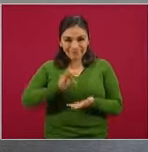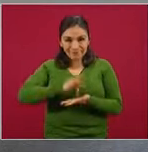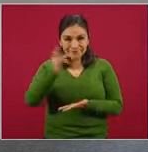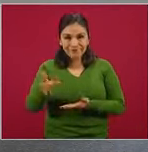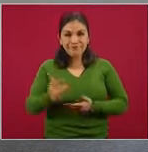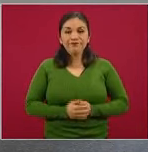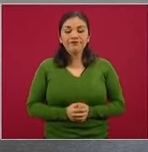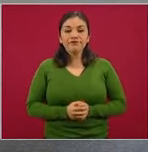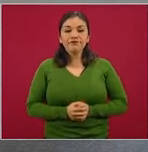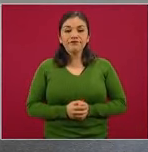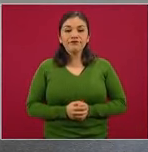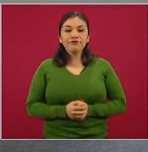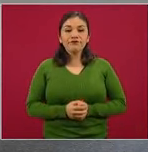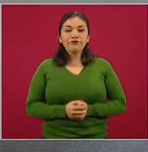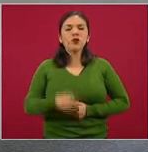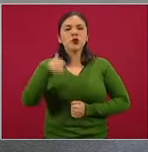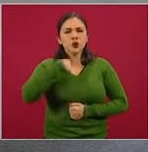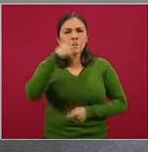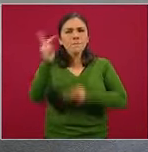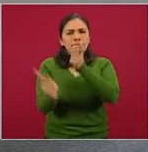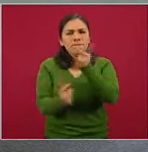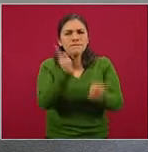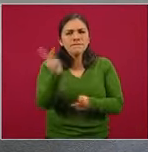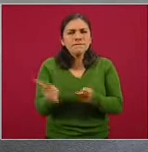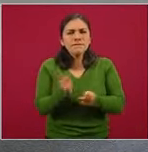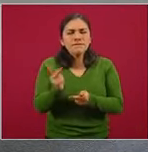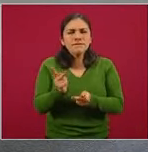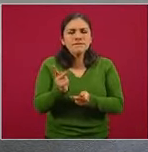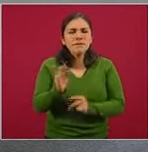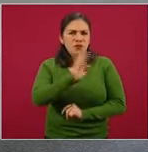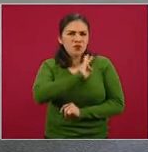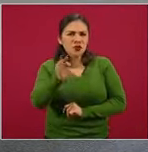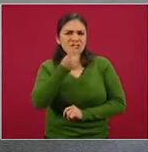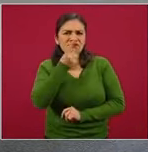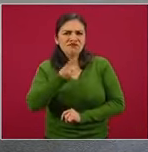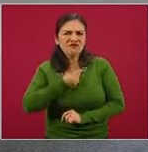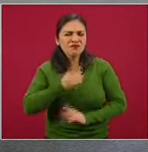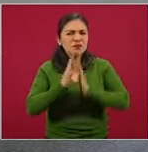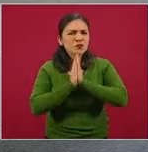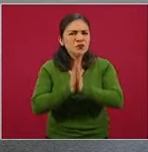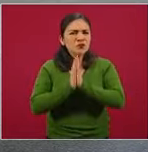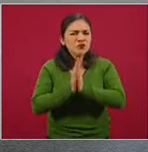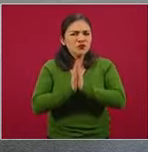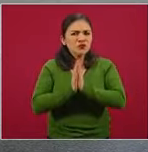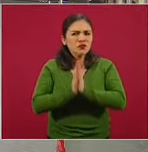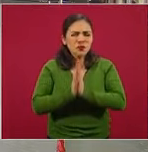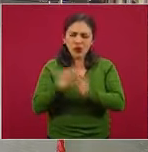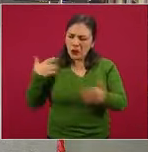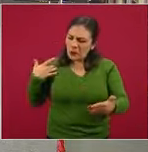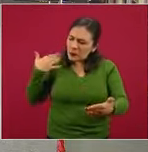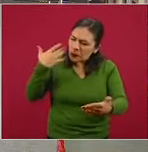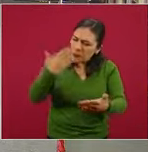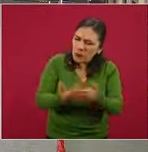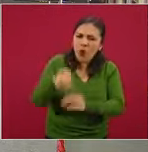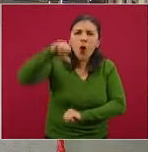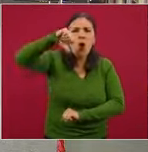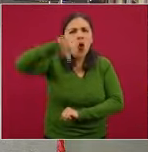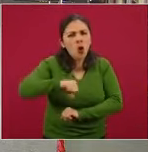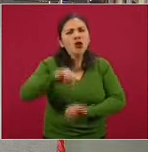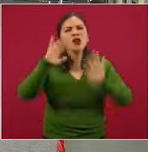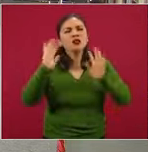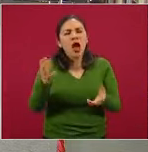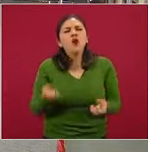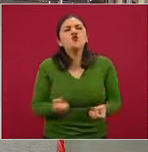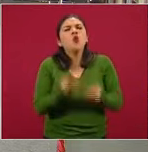Gracias, doctor. Preguntarle si me puede decir hasta el día de hoy cuántos procesos